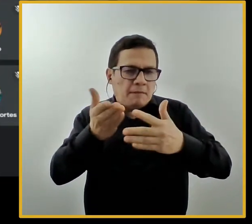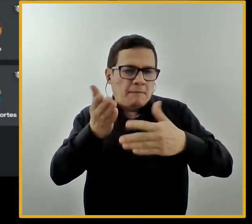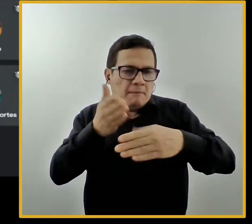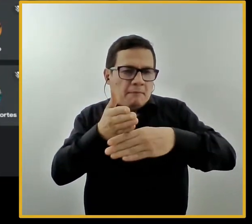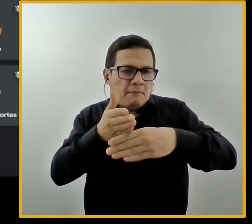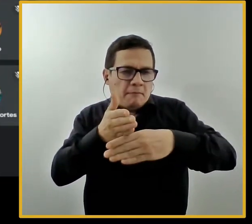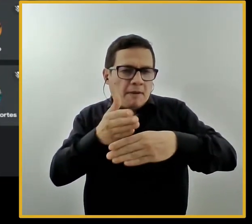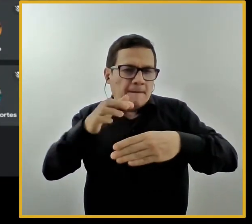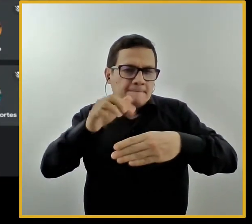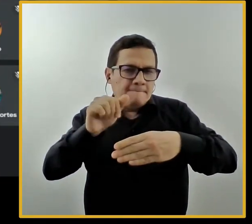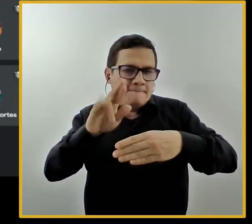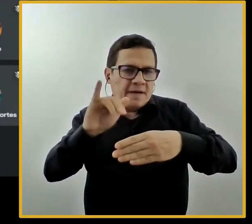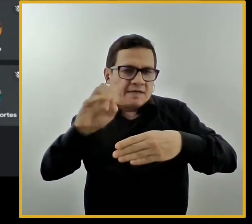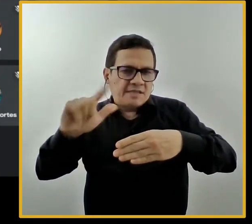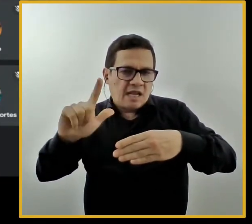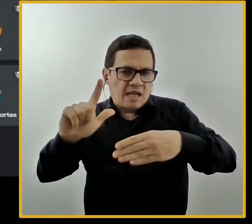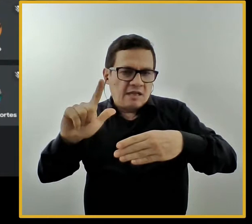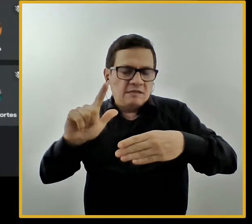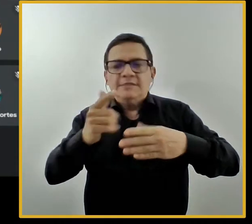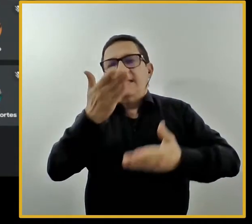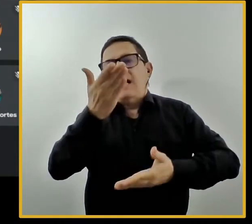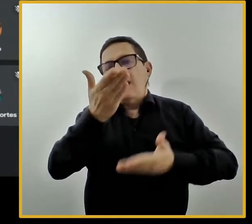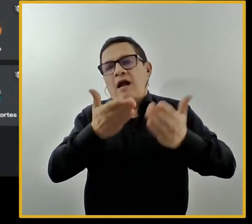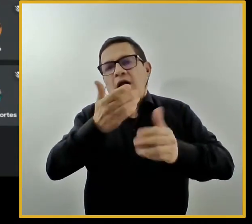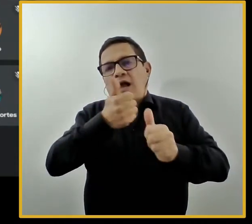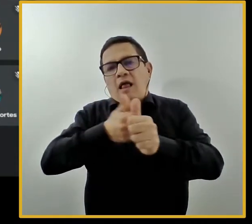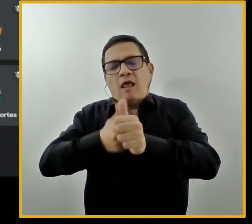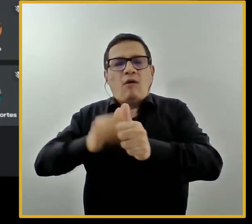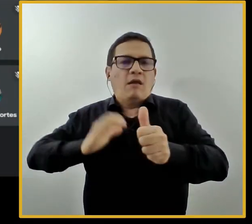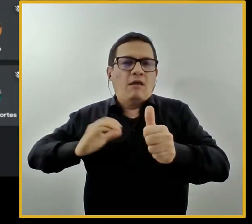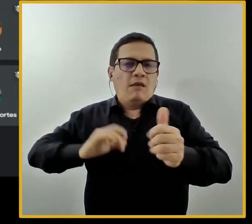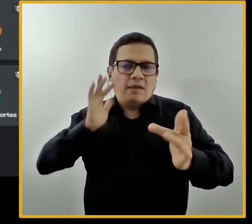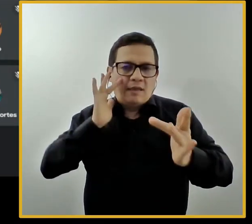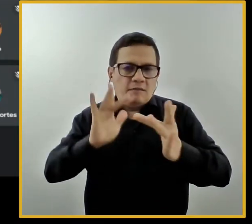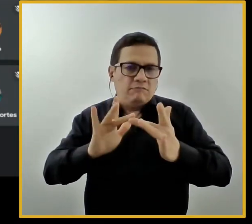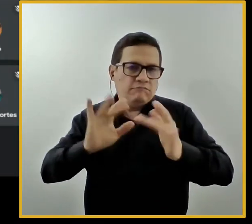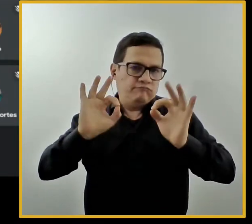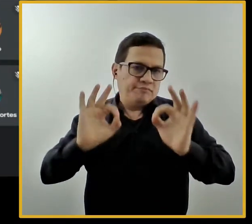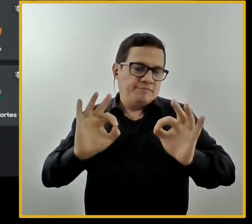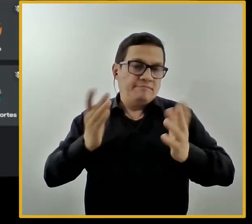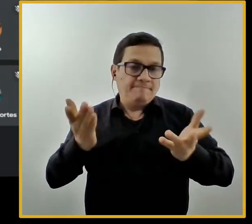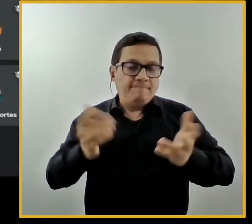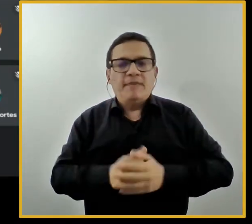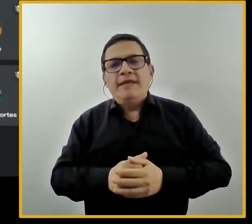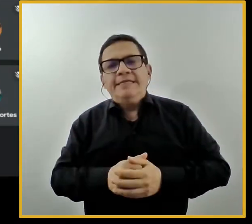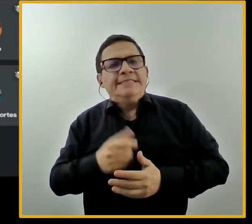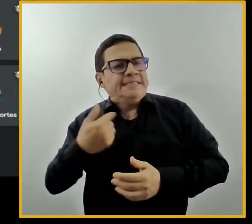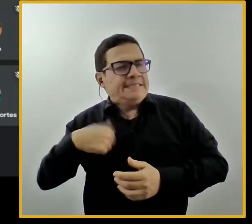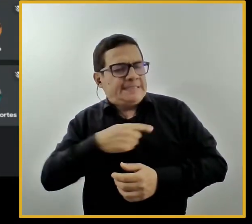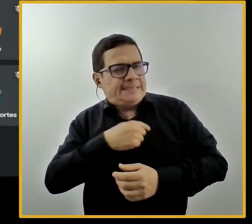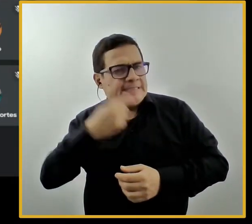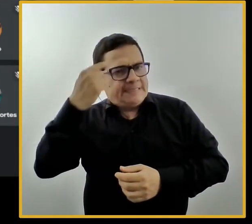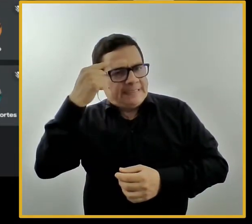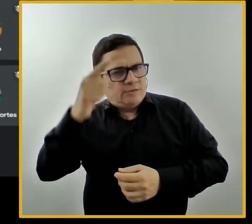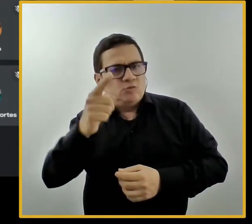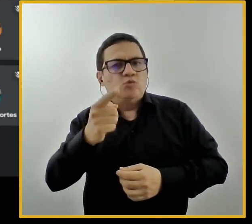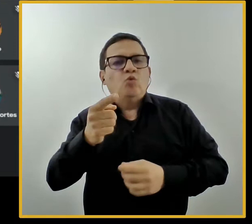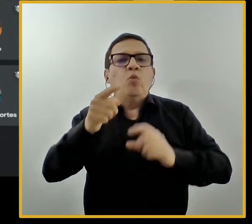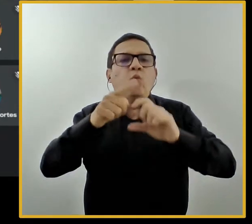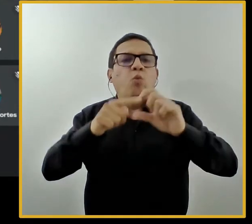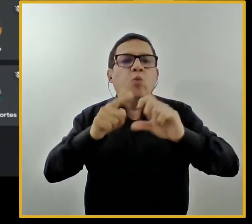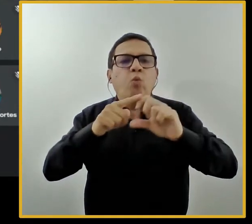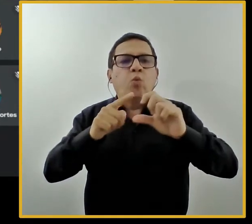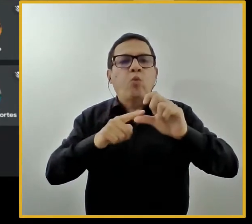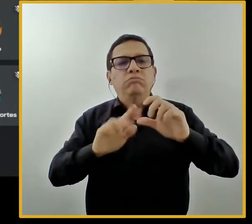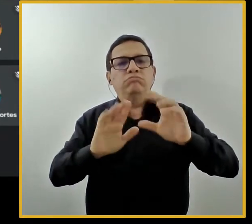que cada uno tiene pues unas características allí específicas. Principalmente cuando nosotros hablamos de esas